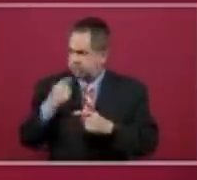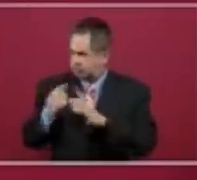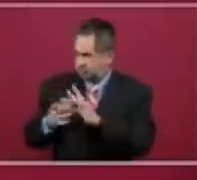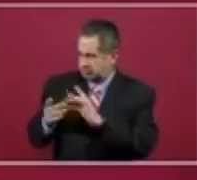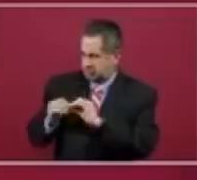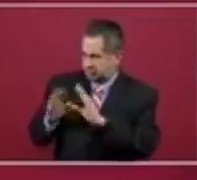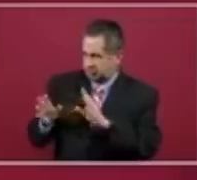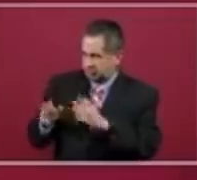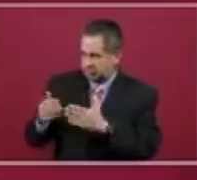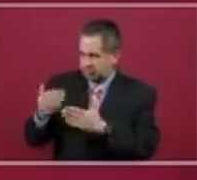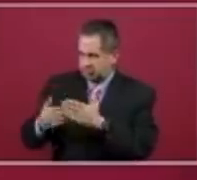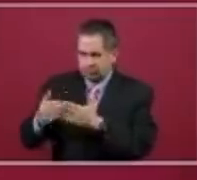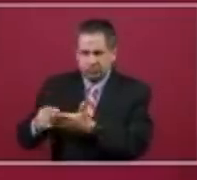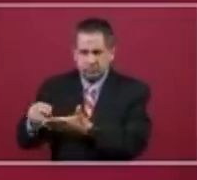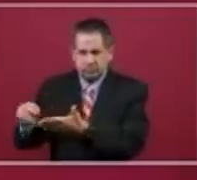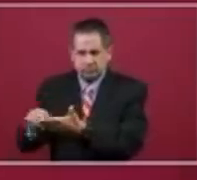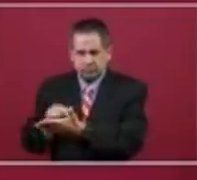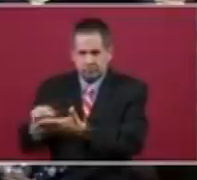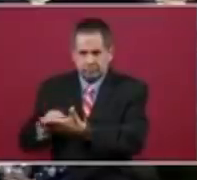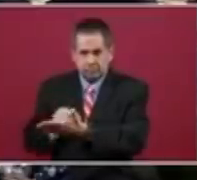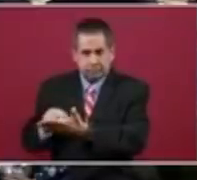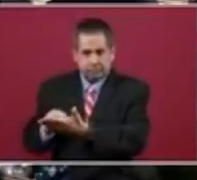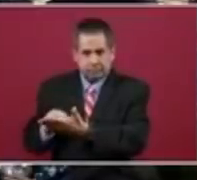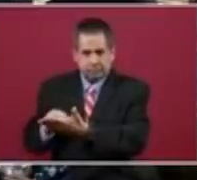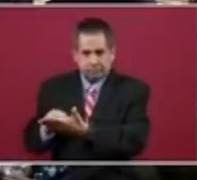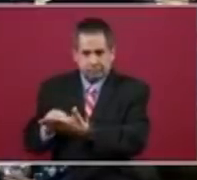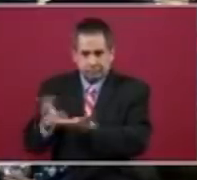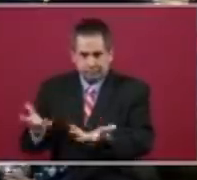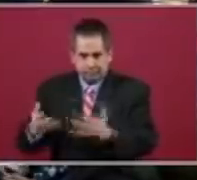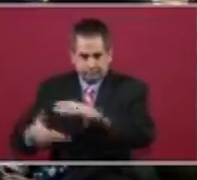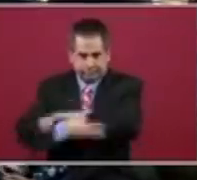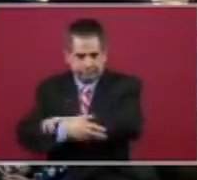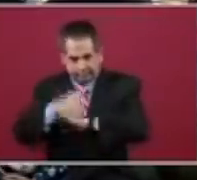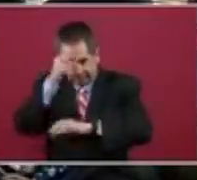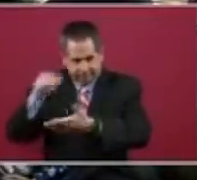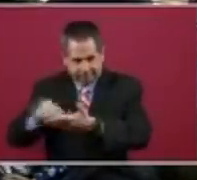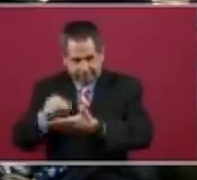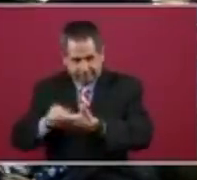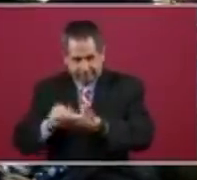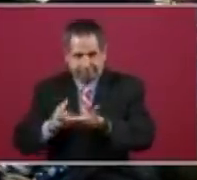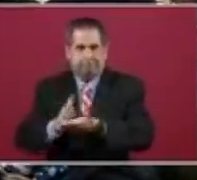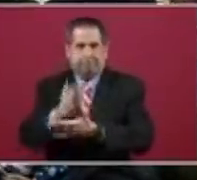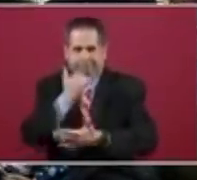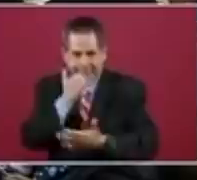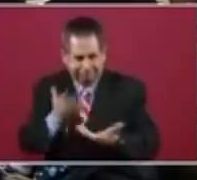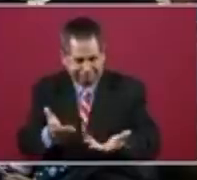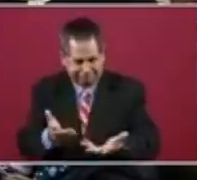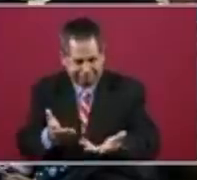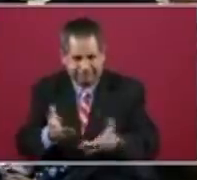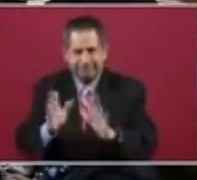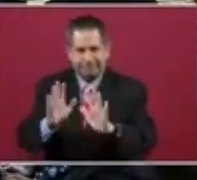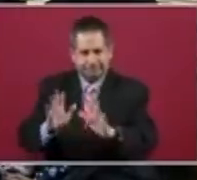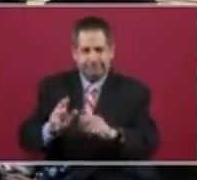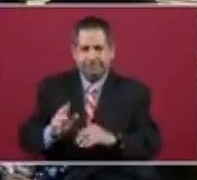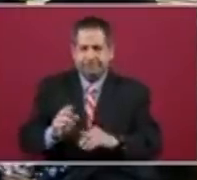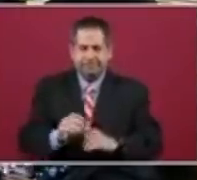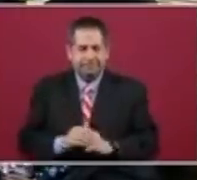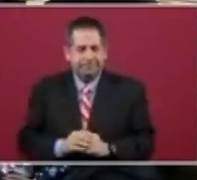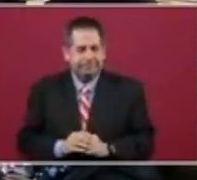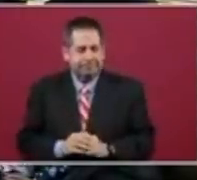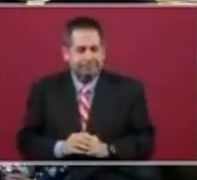de que nos falta firmar el acuerdo. Estamos